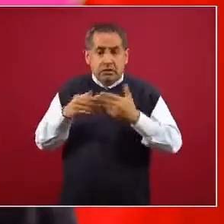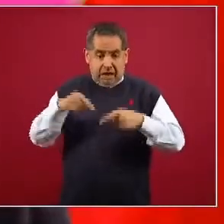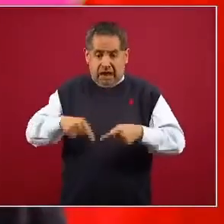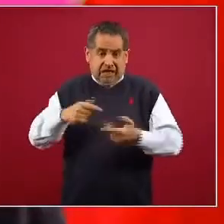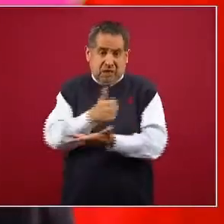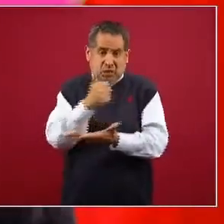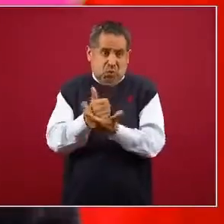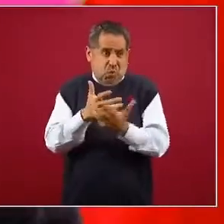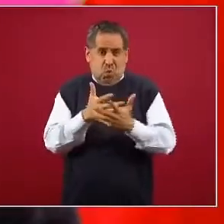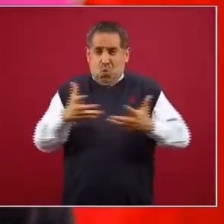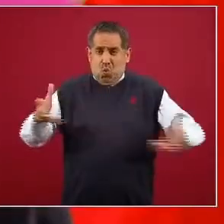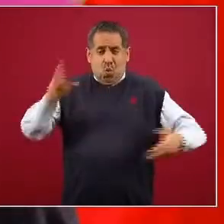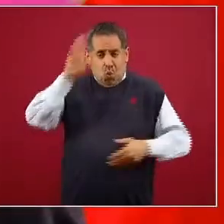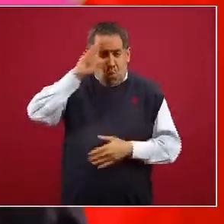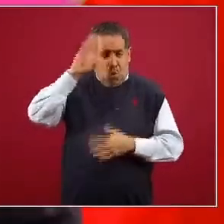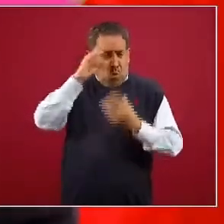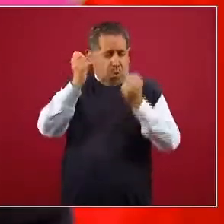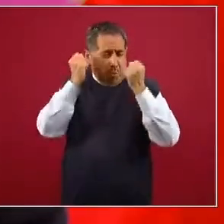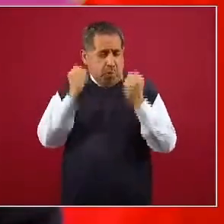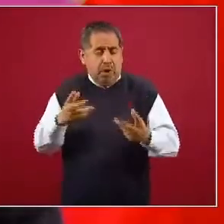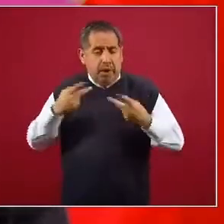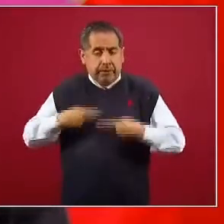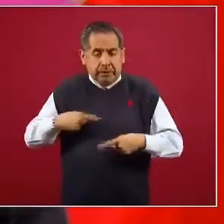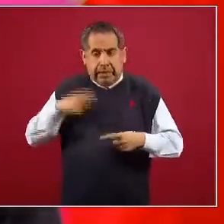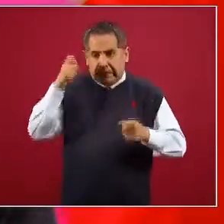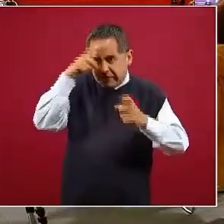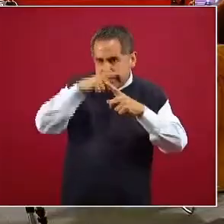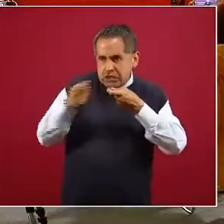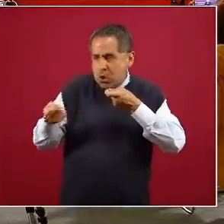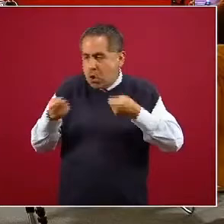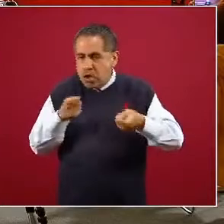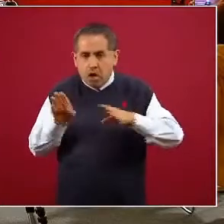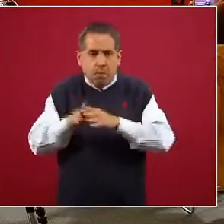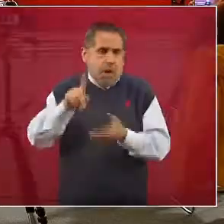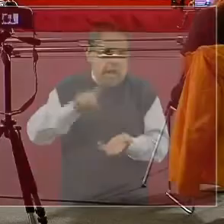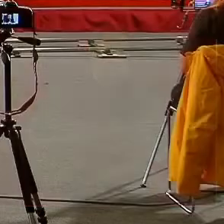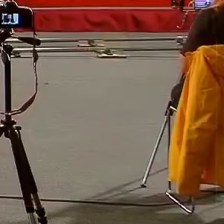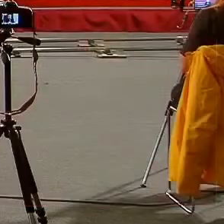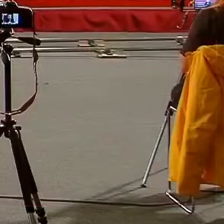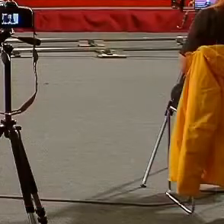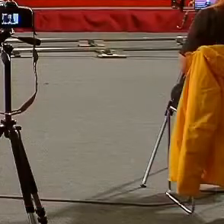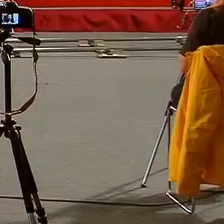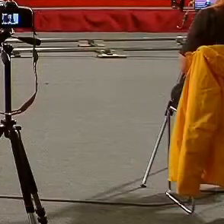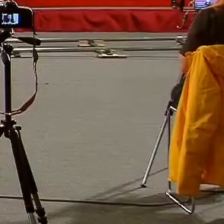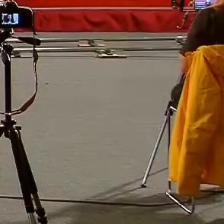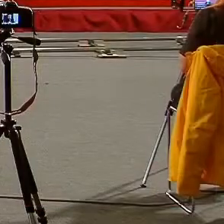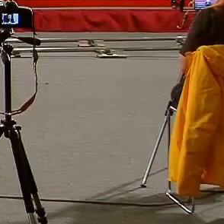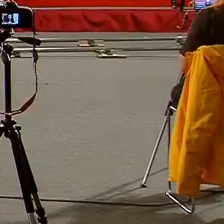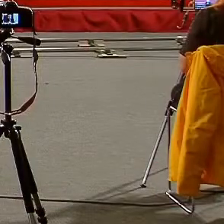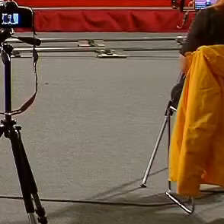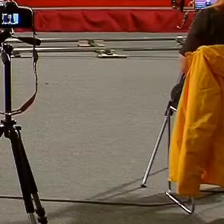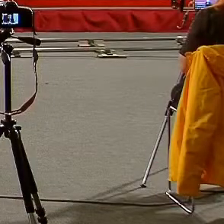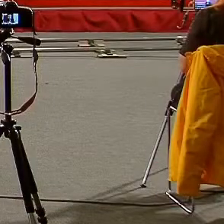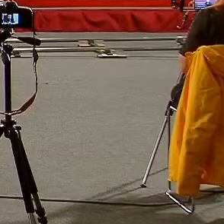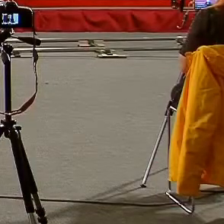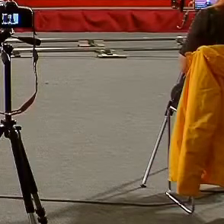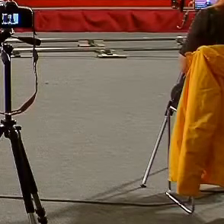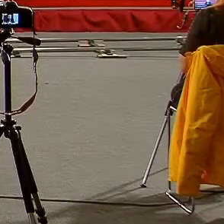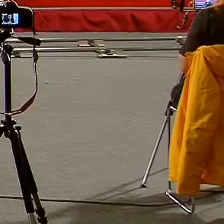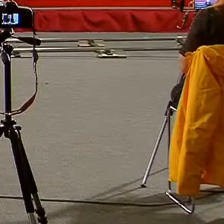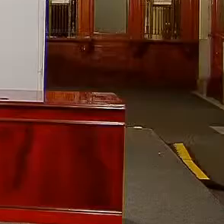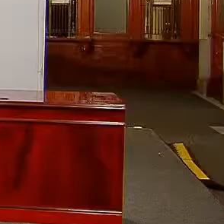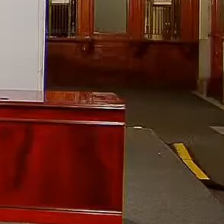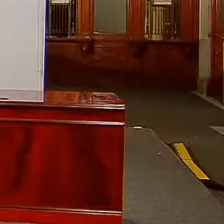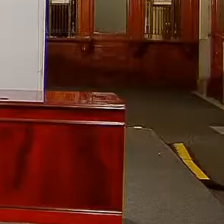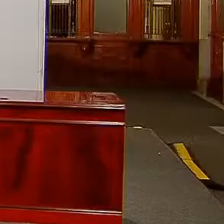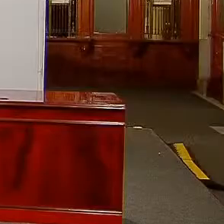más complejas por su densidad, por ser el centro económico en muchos sentidos del país. De un gobernador, Carlos Mendoza